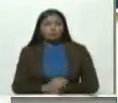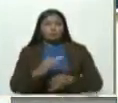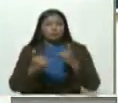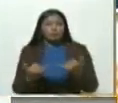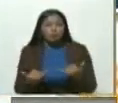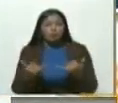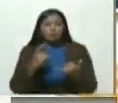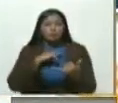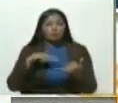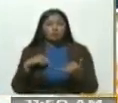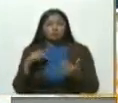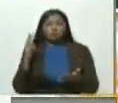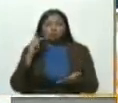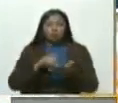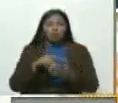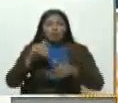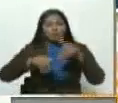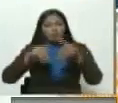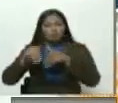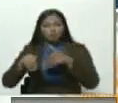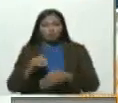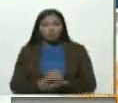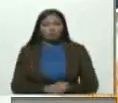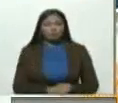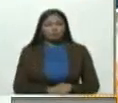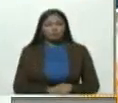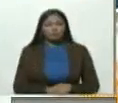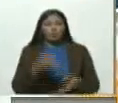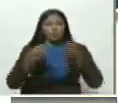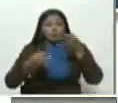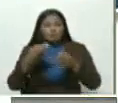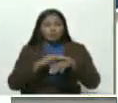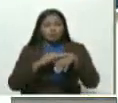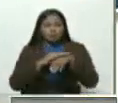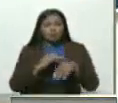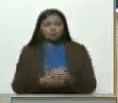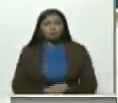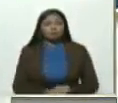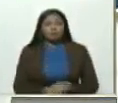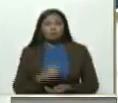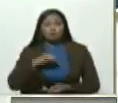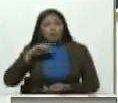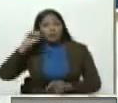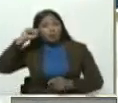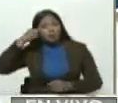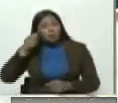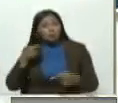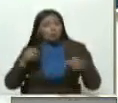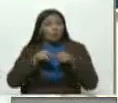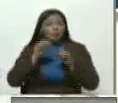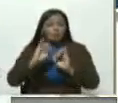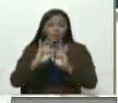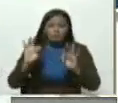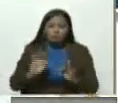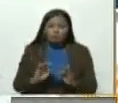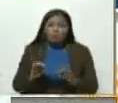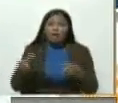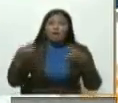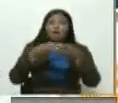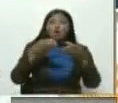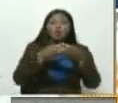el comité preliminar de postulación electoral, de postulación judicial. Recordemos que ese